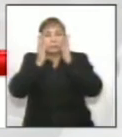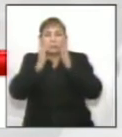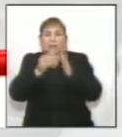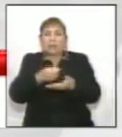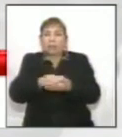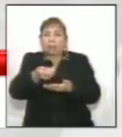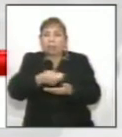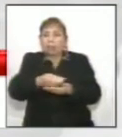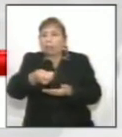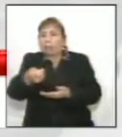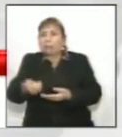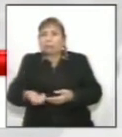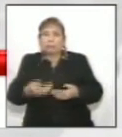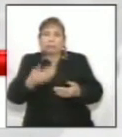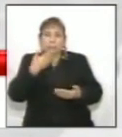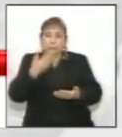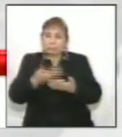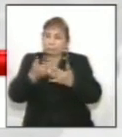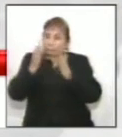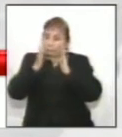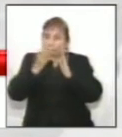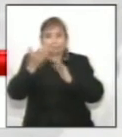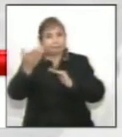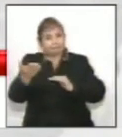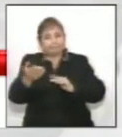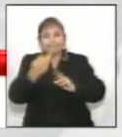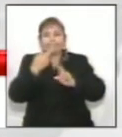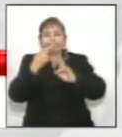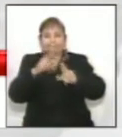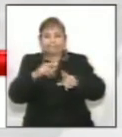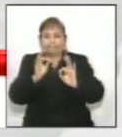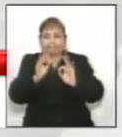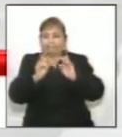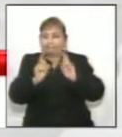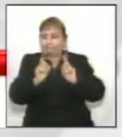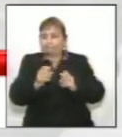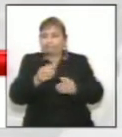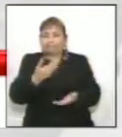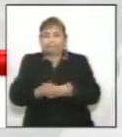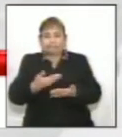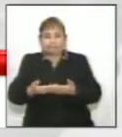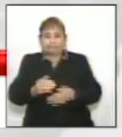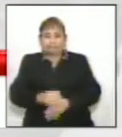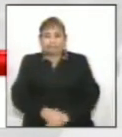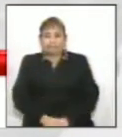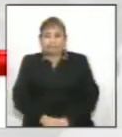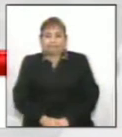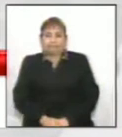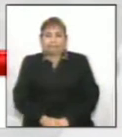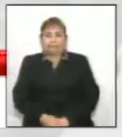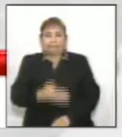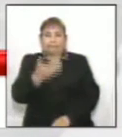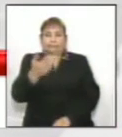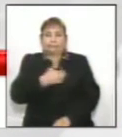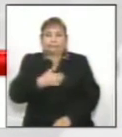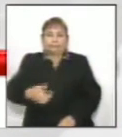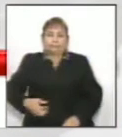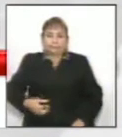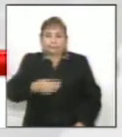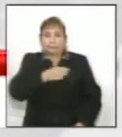reparto? Agradezco la atención y las respuestas a las interrogantes formuladas. Señor presidente del Consejo